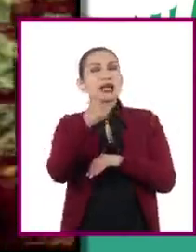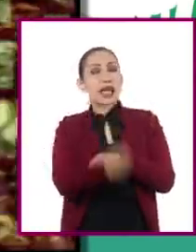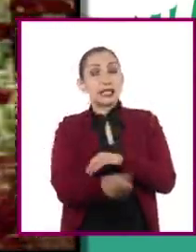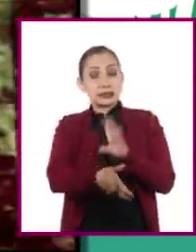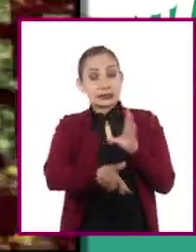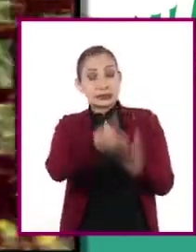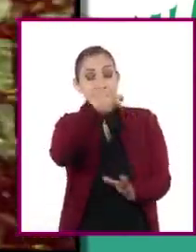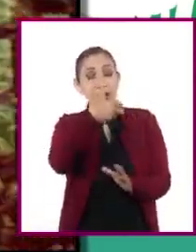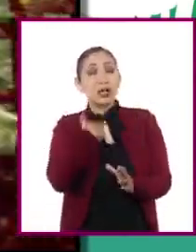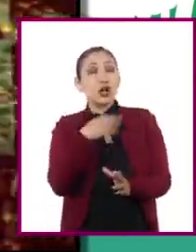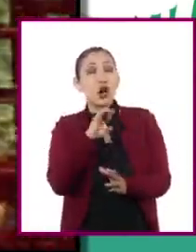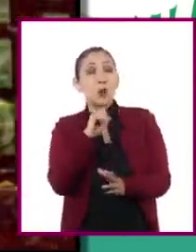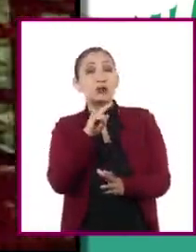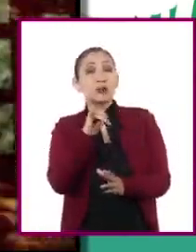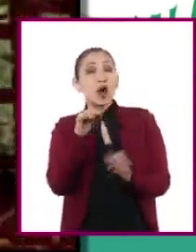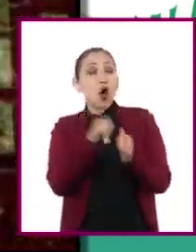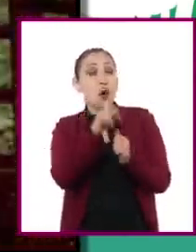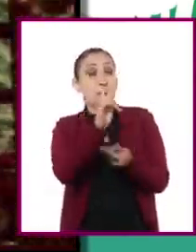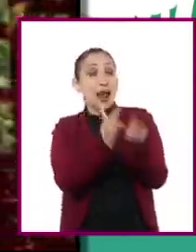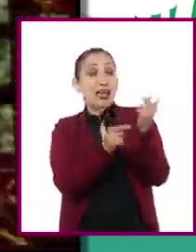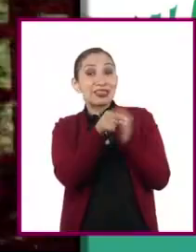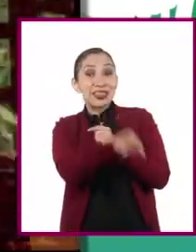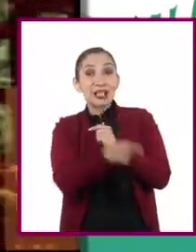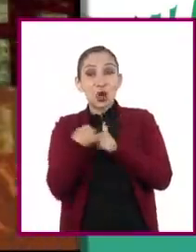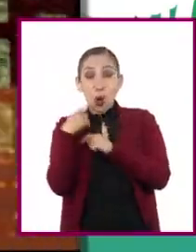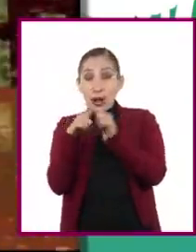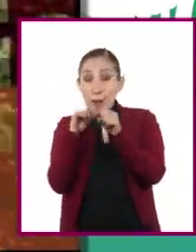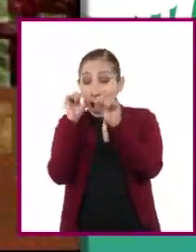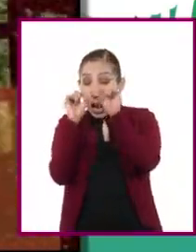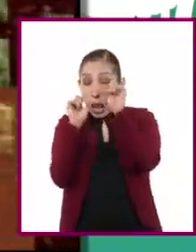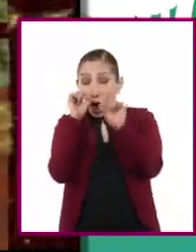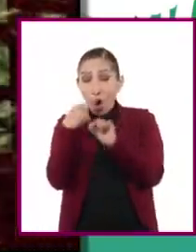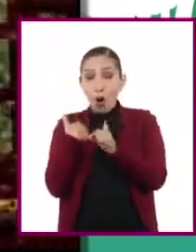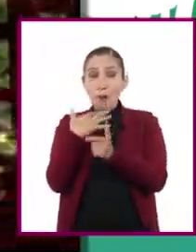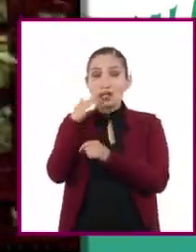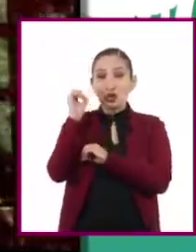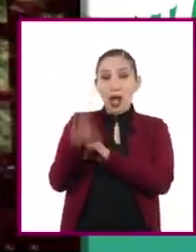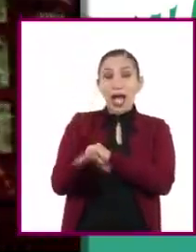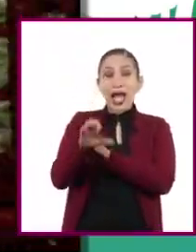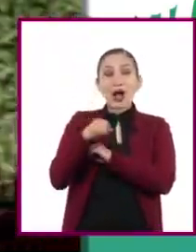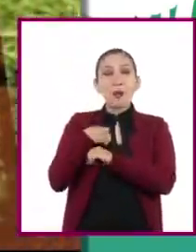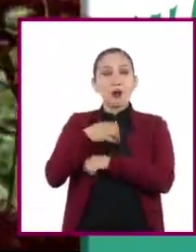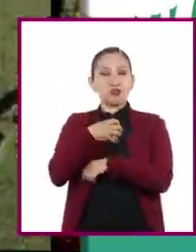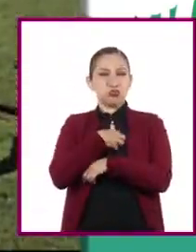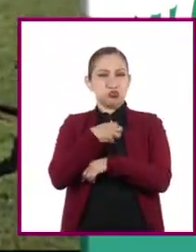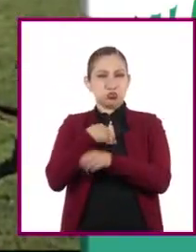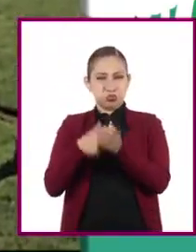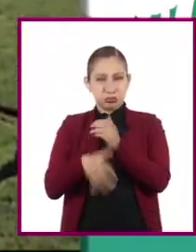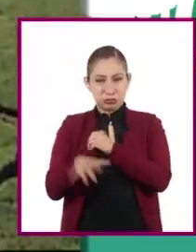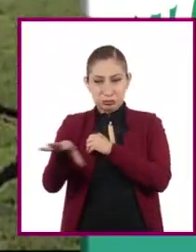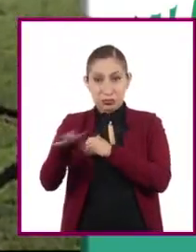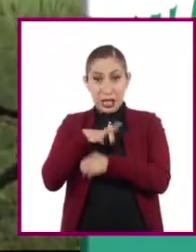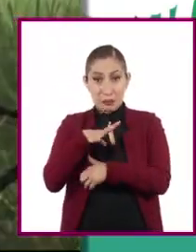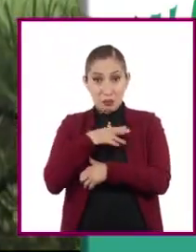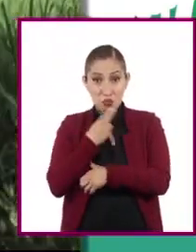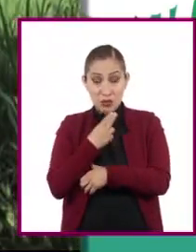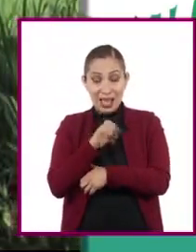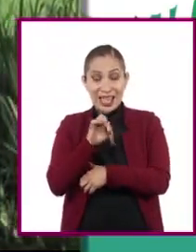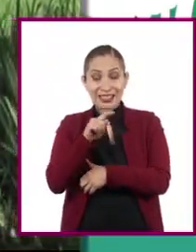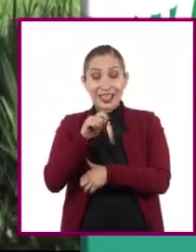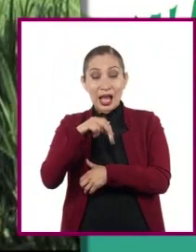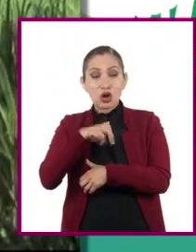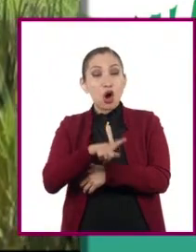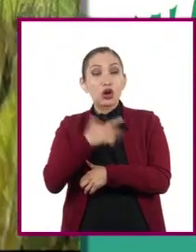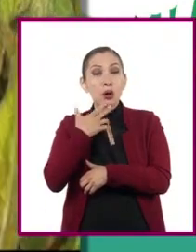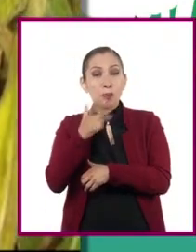involucra la obtención de combustibles a partir de plantas y microorganismos o de desechos como el estiércol. El etanol se